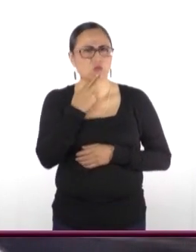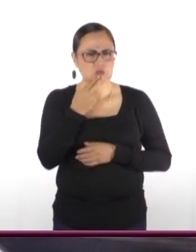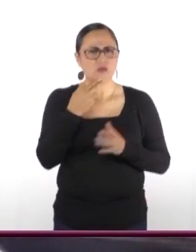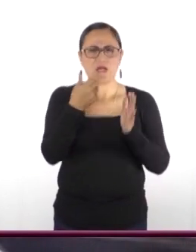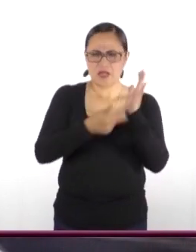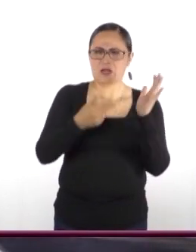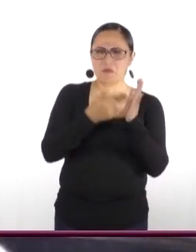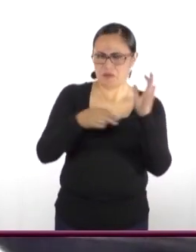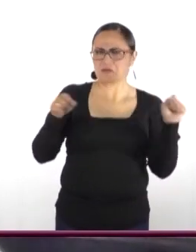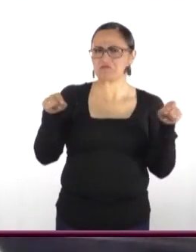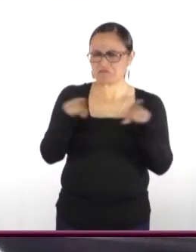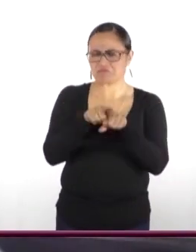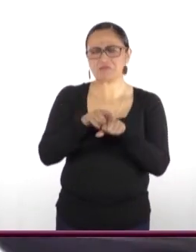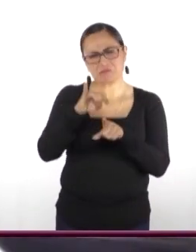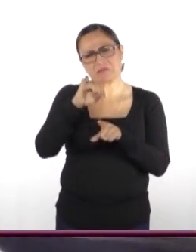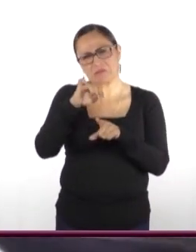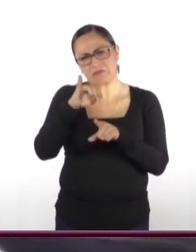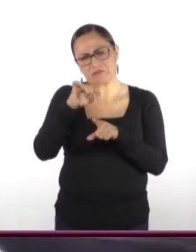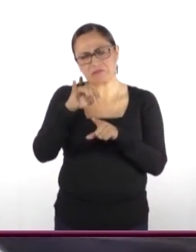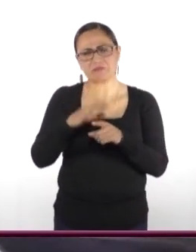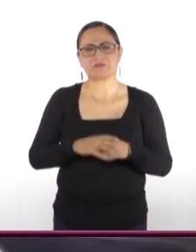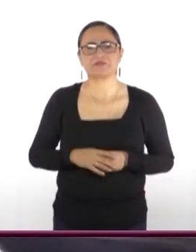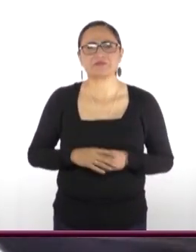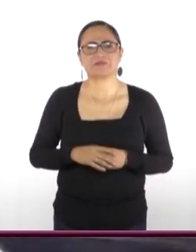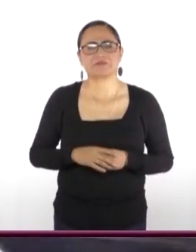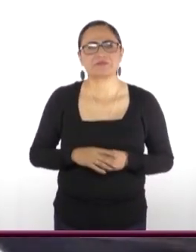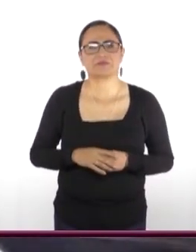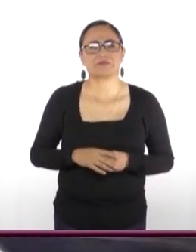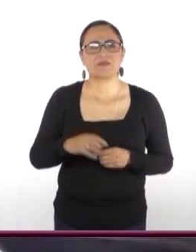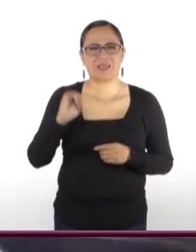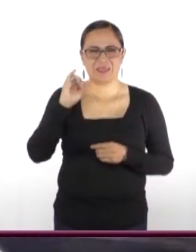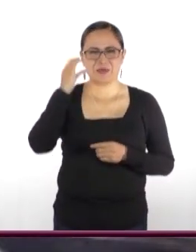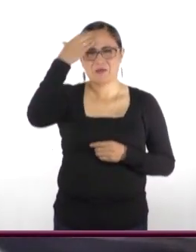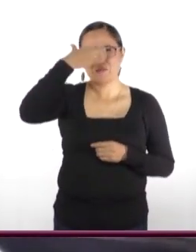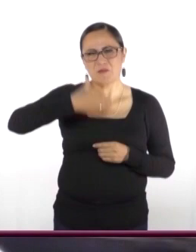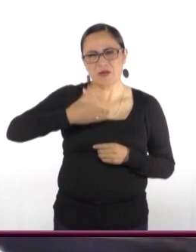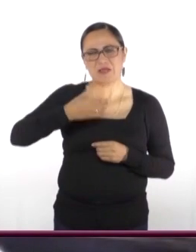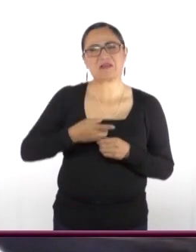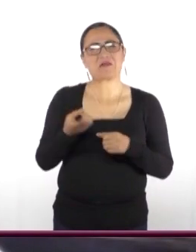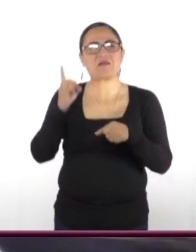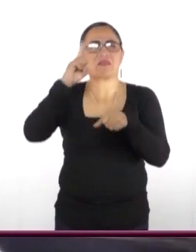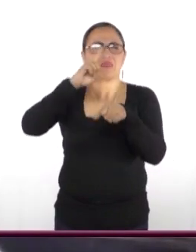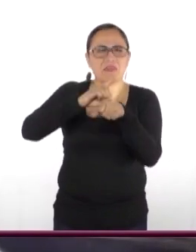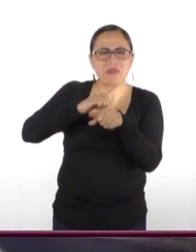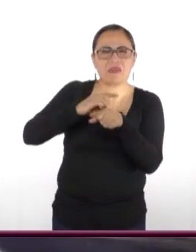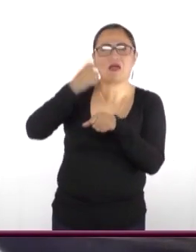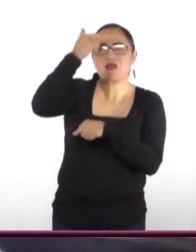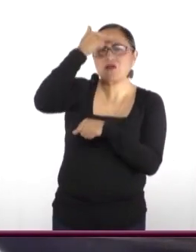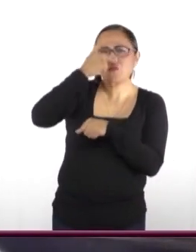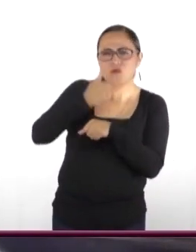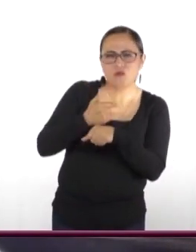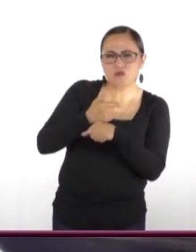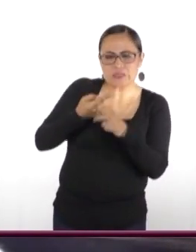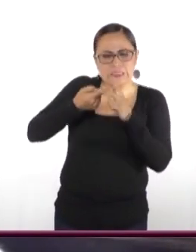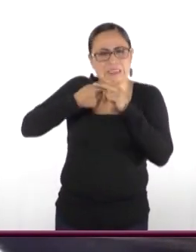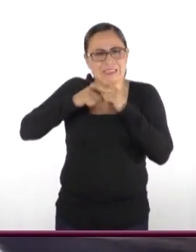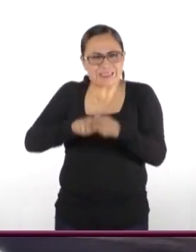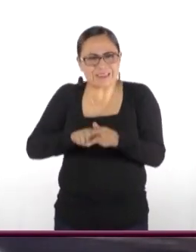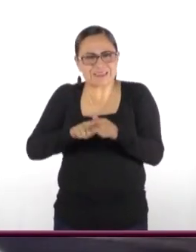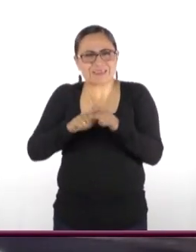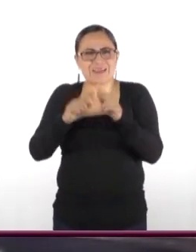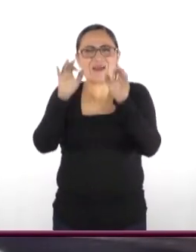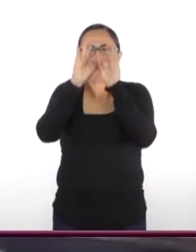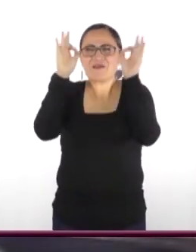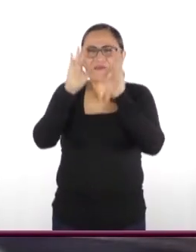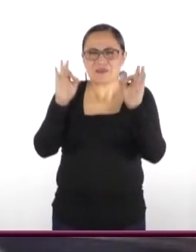topólogos utilizamos como herramienta fundamental. Tiene varias de estas imágenes como en día y noche, en